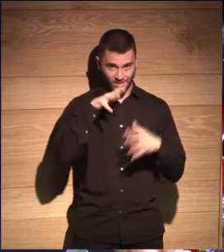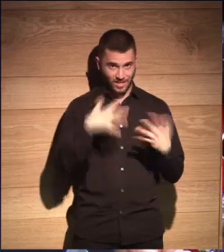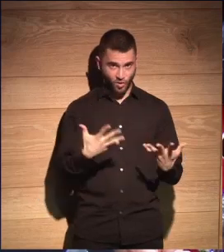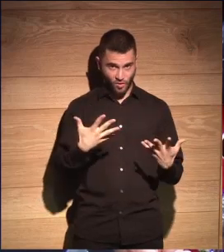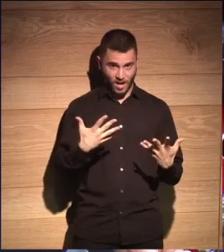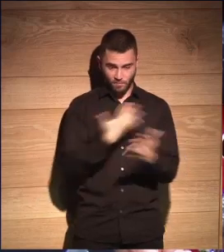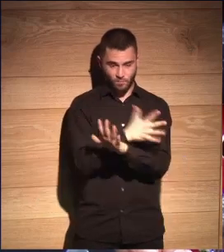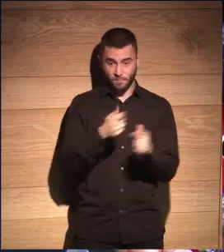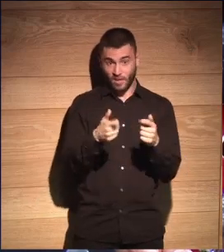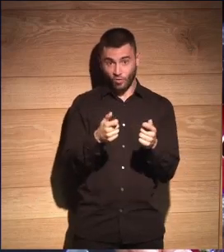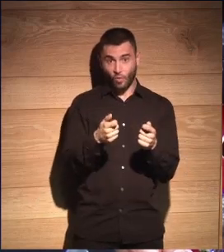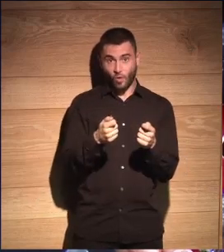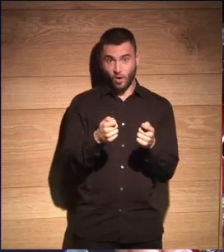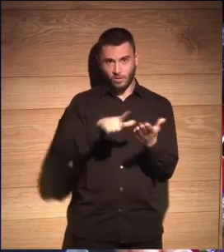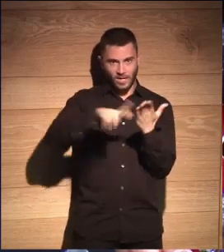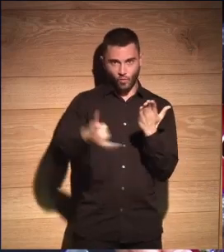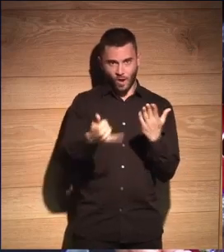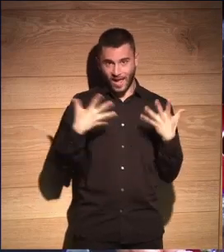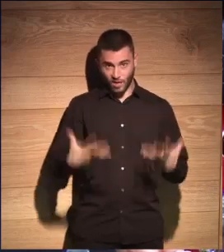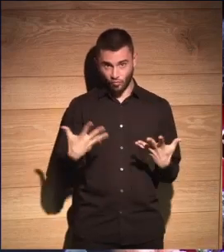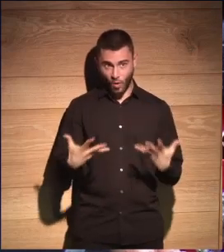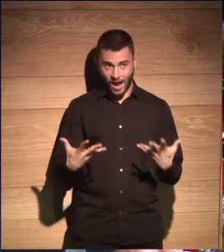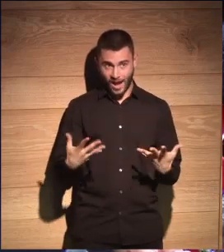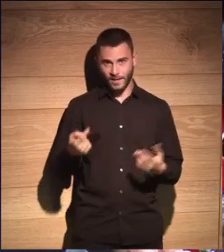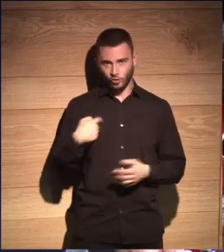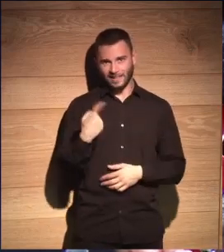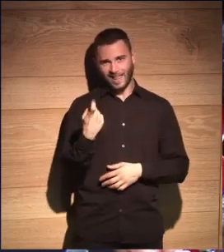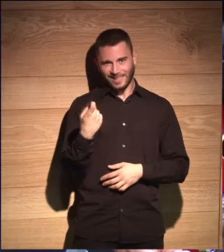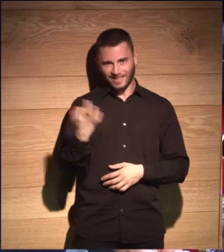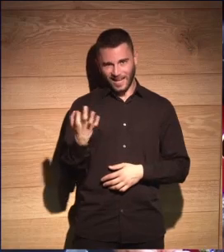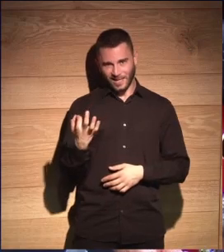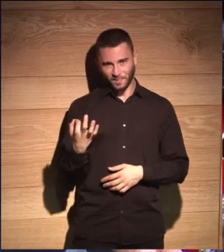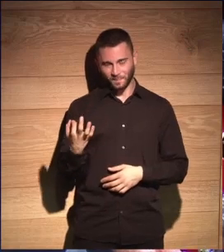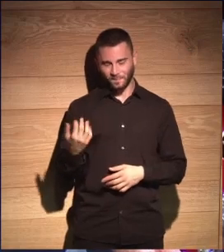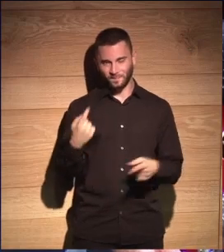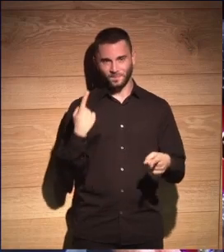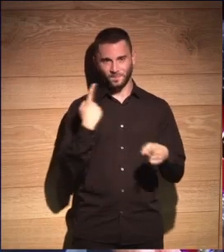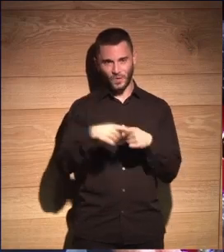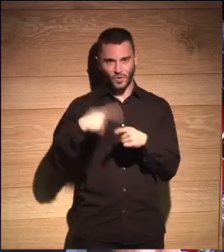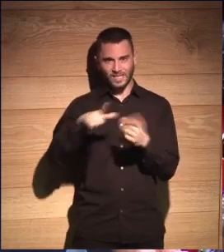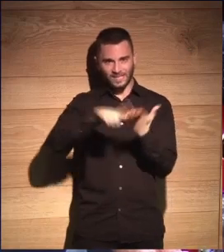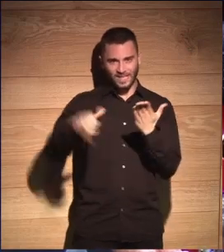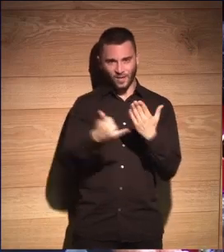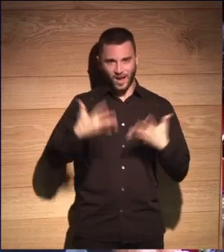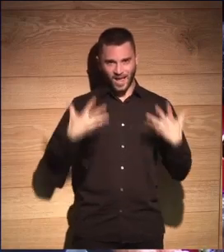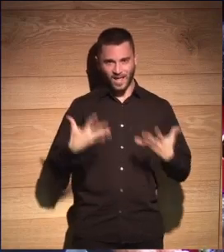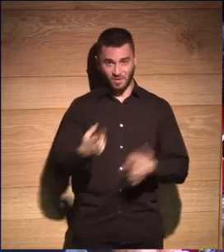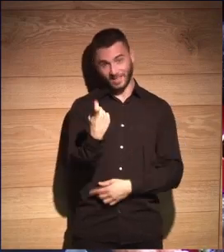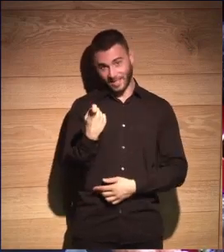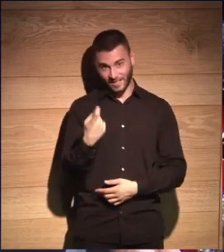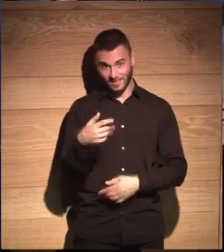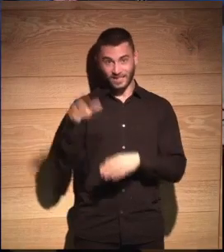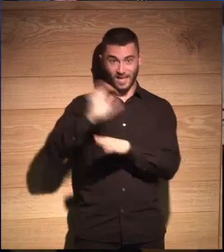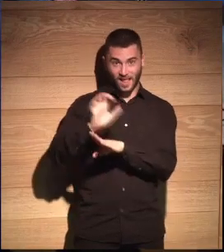es un videojuego, que en realidad es un lenguaje actual, y yo creo que necesita un poco nutrirse de ese lenguaje actual que se utiliza en el